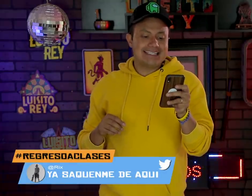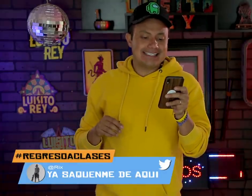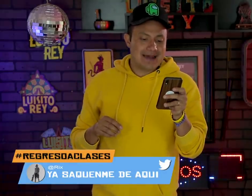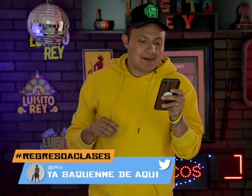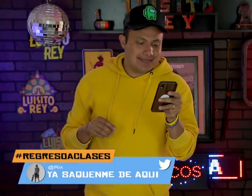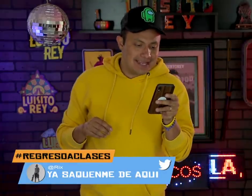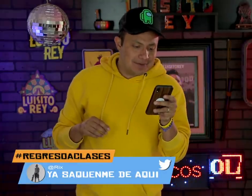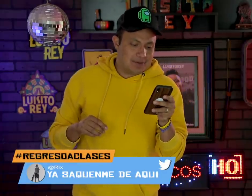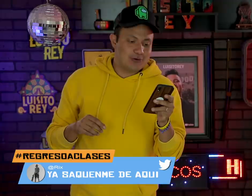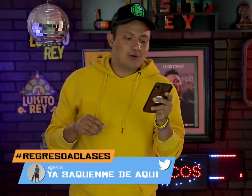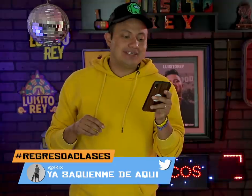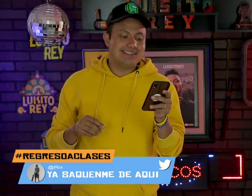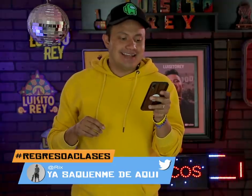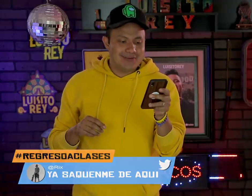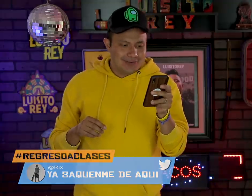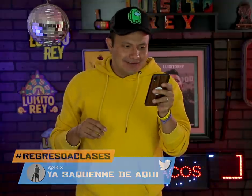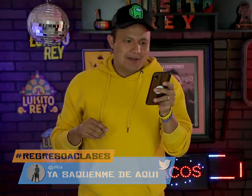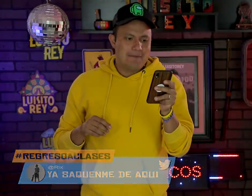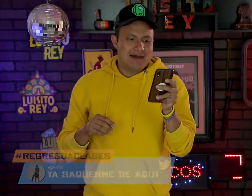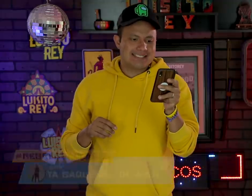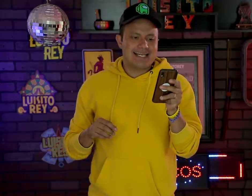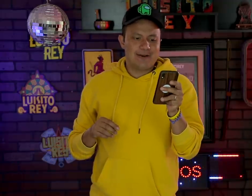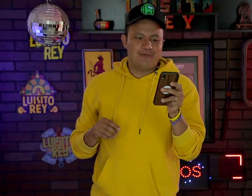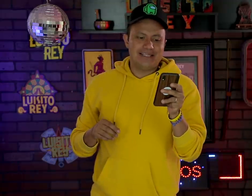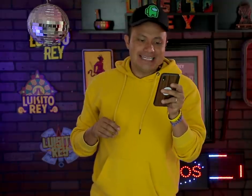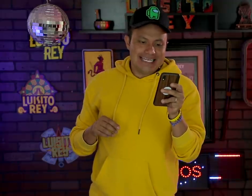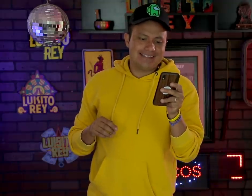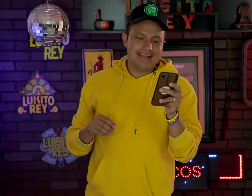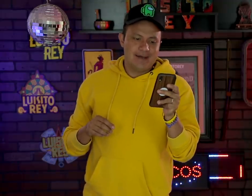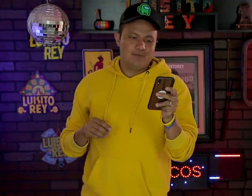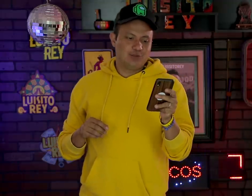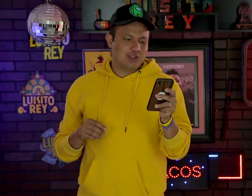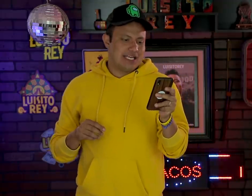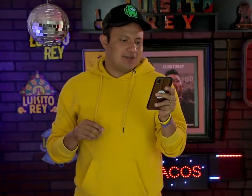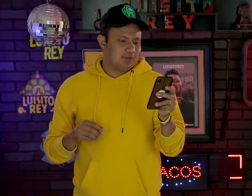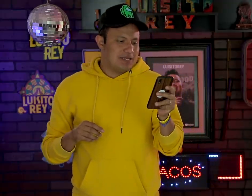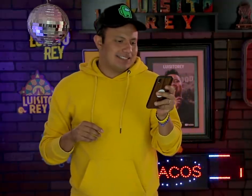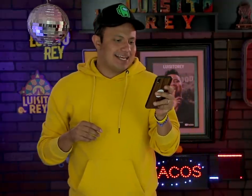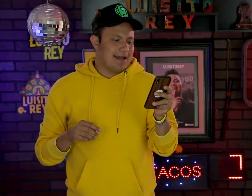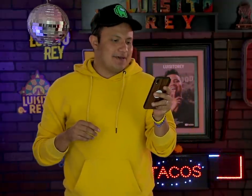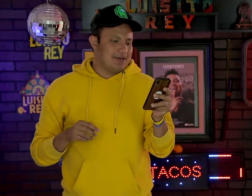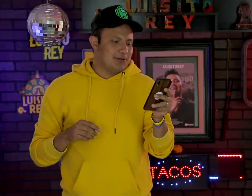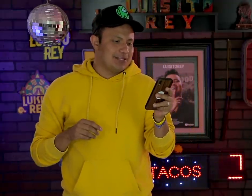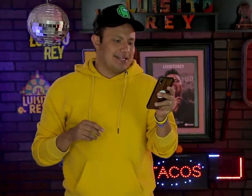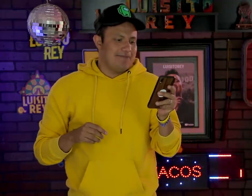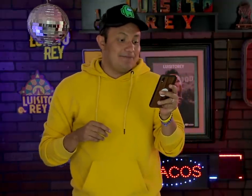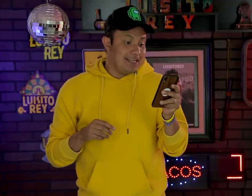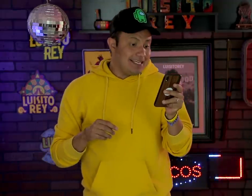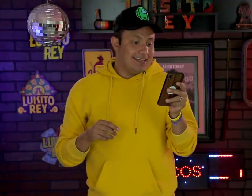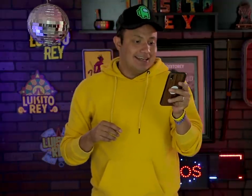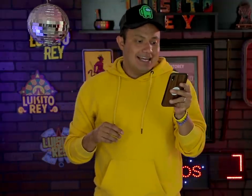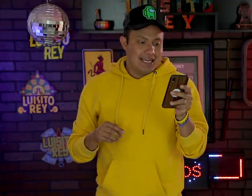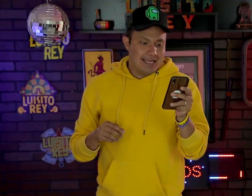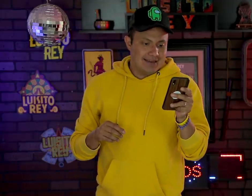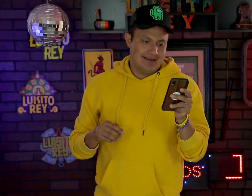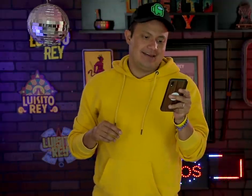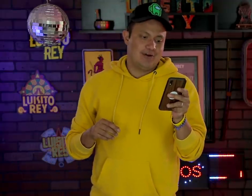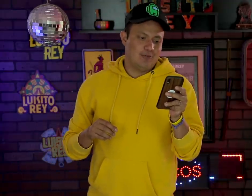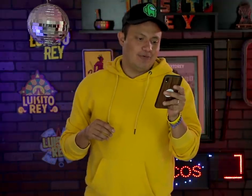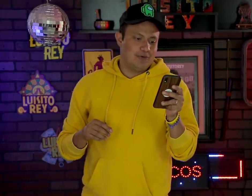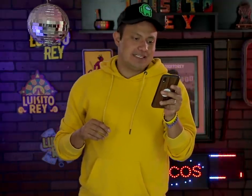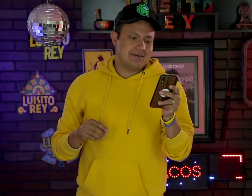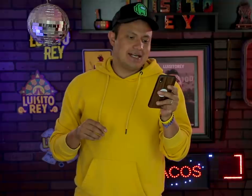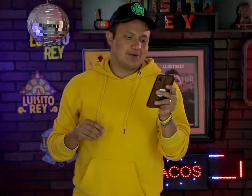Antes de la pandemia Pero no lo hicieron Más que raro fue triste Muchos de ellos piensan que la pandemia no tendrá fin Y